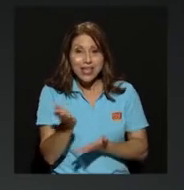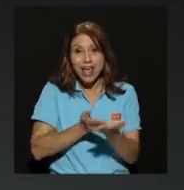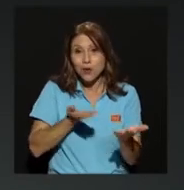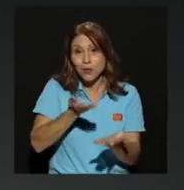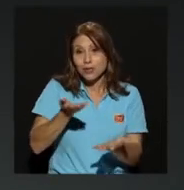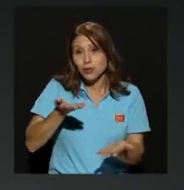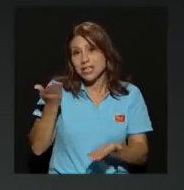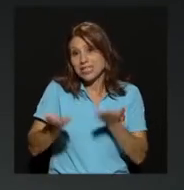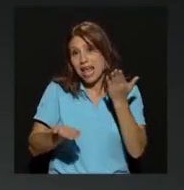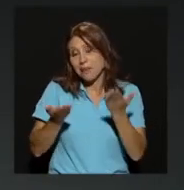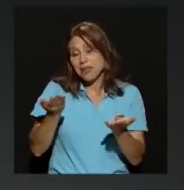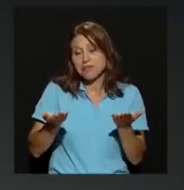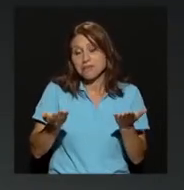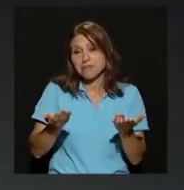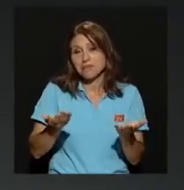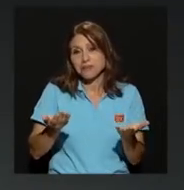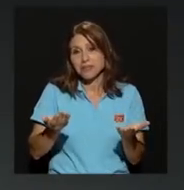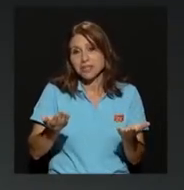ser que lo sea